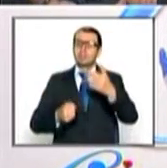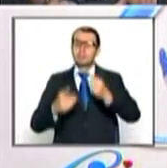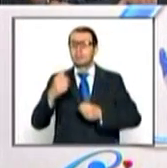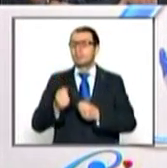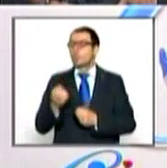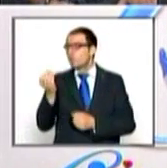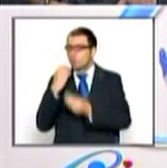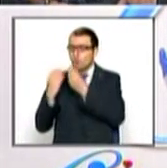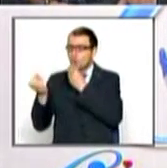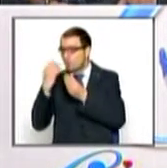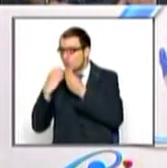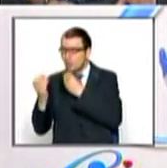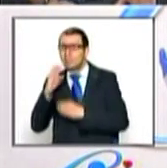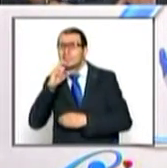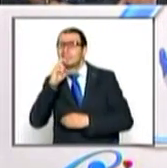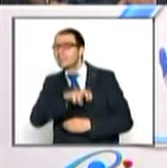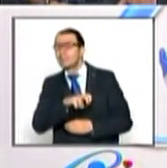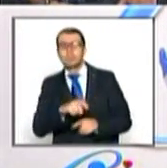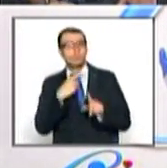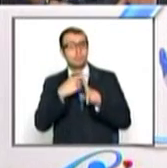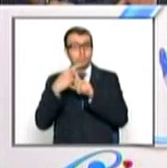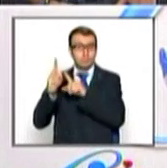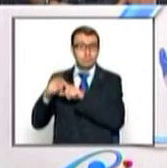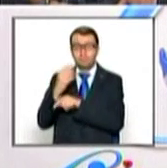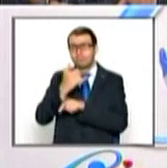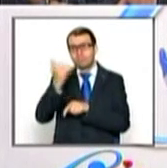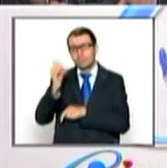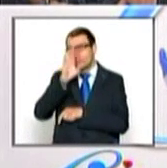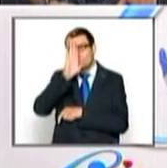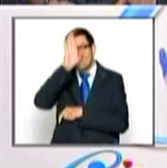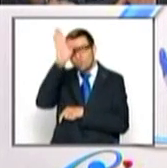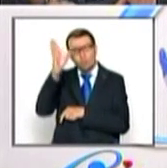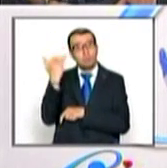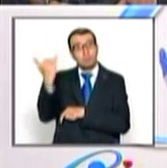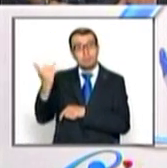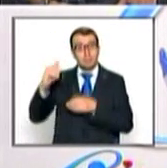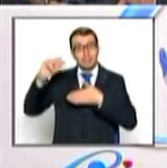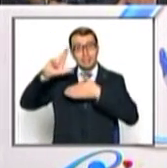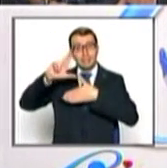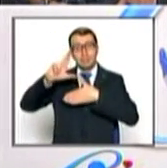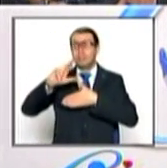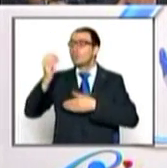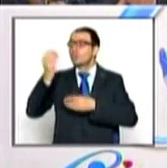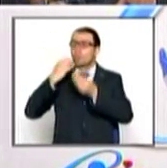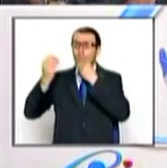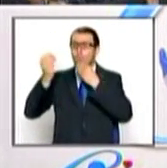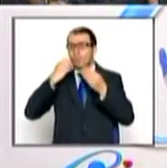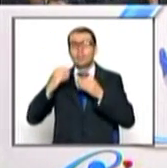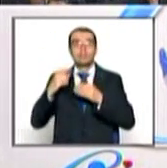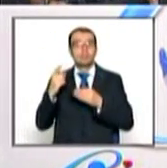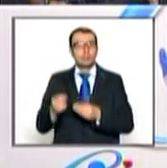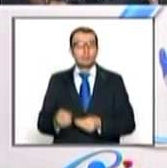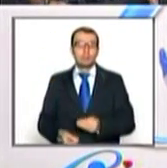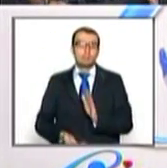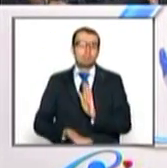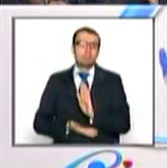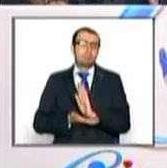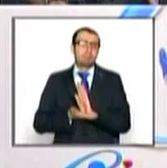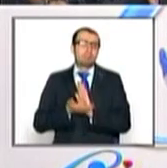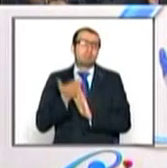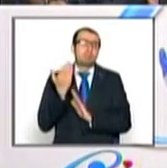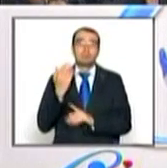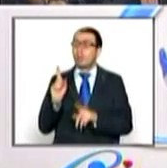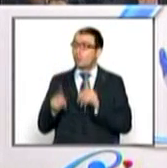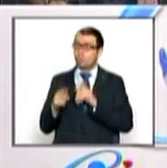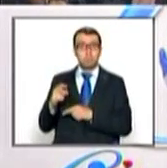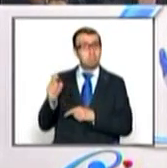tipo de alimentos que son típicos de nuestra alimentación colombiana y alimentación latinoamericana, que hacen de que haya una gran cantidad de sustancias que no necesitamos, como